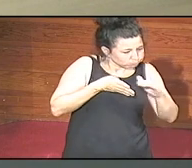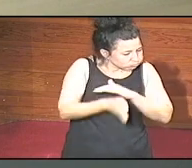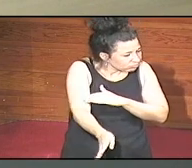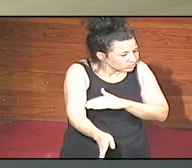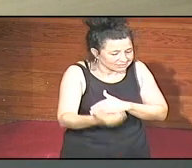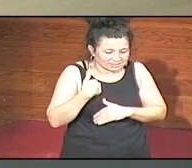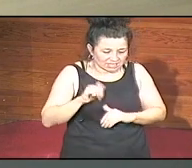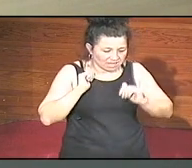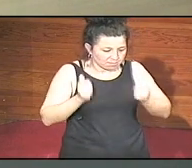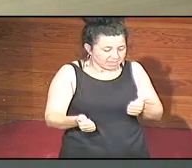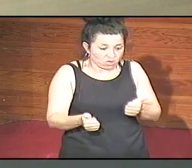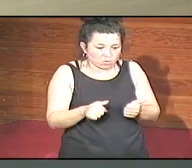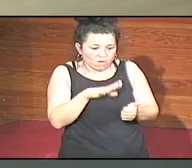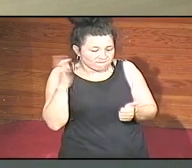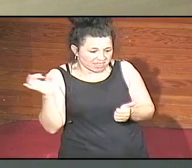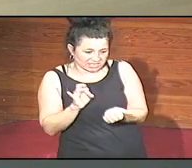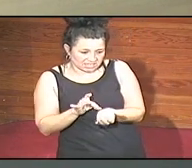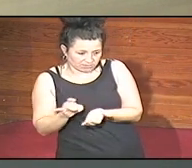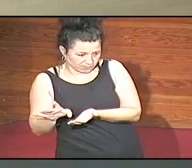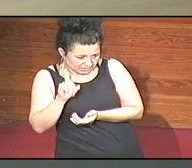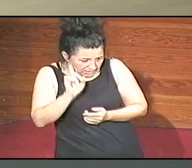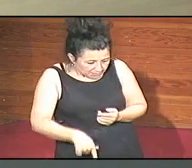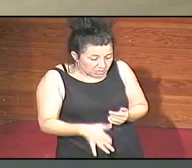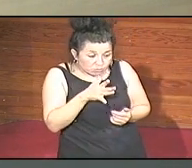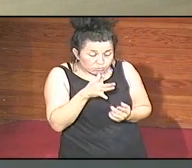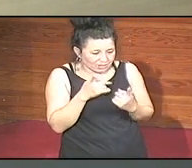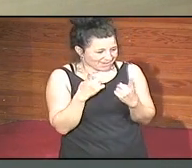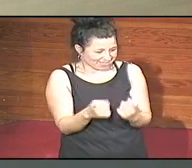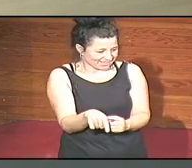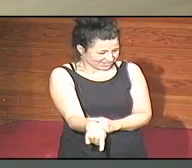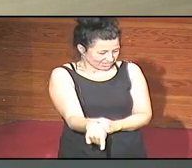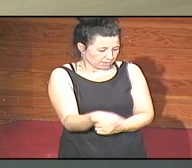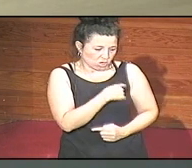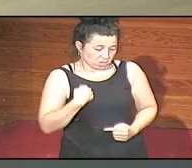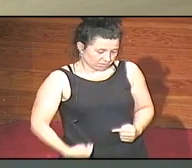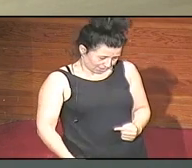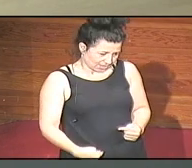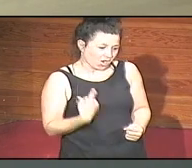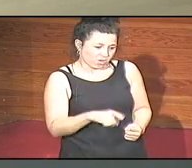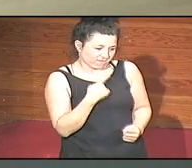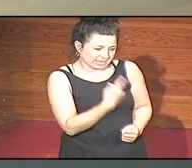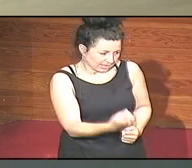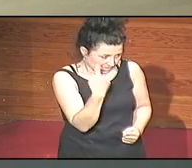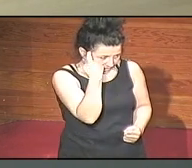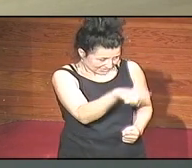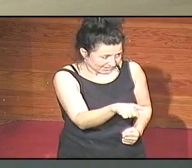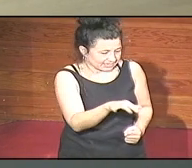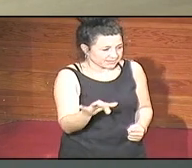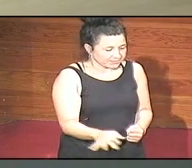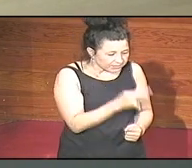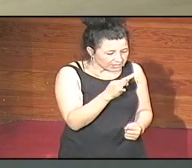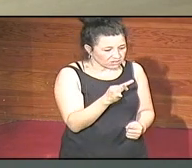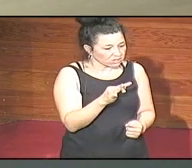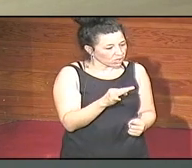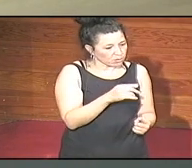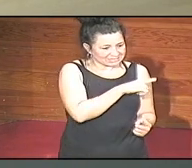desbancando a los franceses porque es necesario china nos falta que lo diga seguro que ya lo sabéis cada vez más